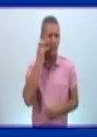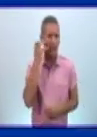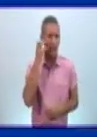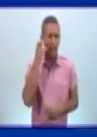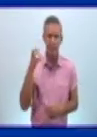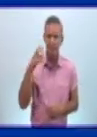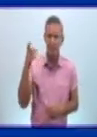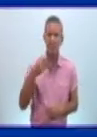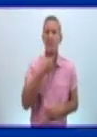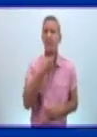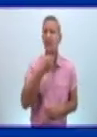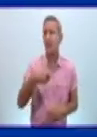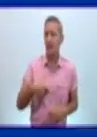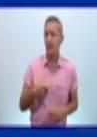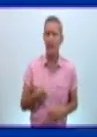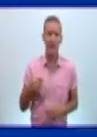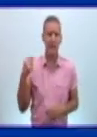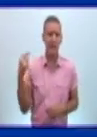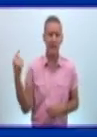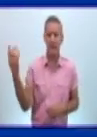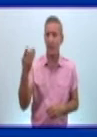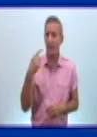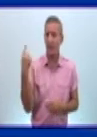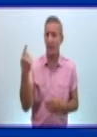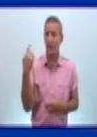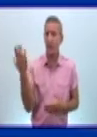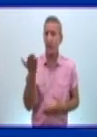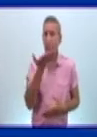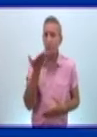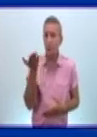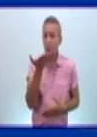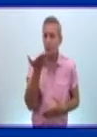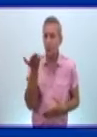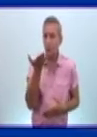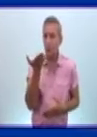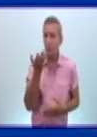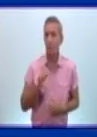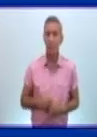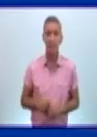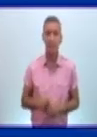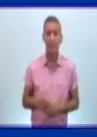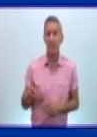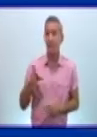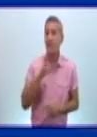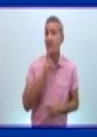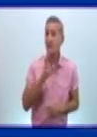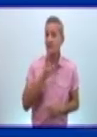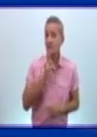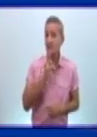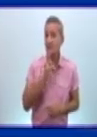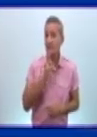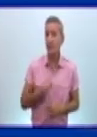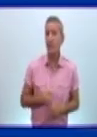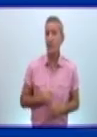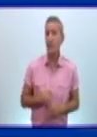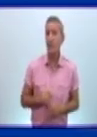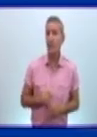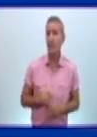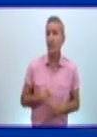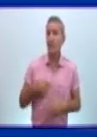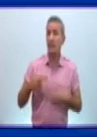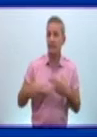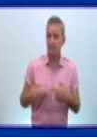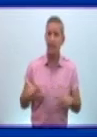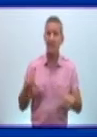el aire. Y las disoluciones líquidas son las disoluciones de usos más frecuentes en química,